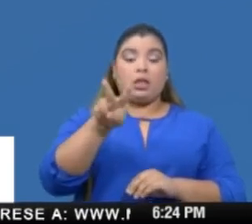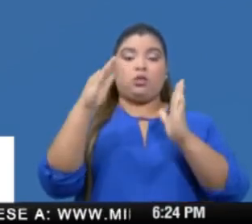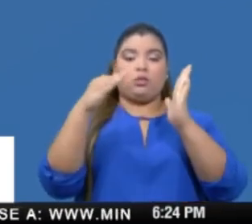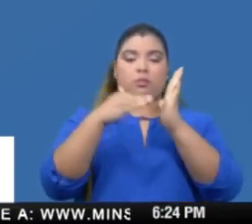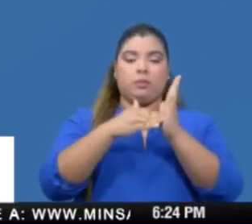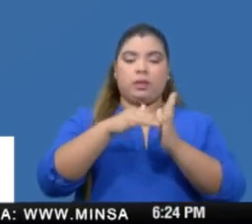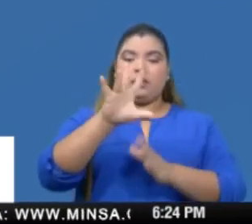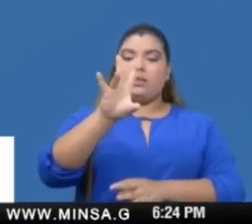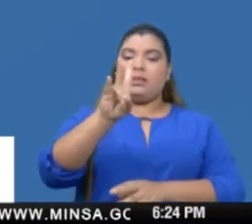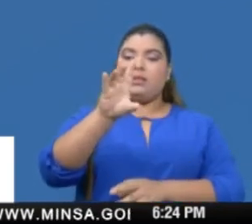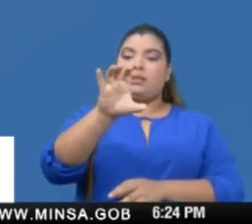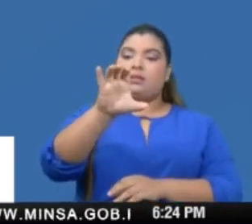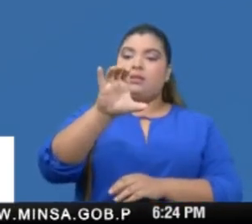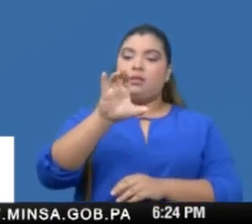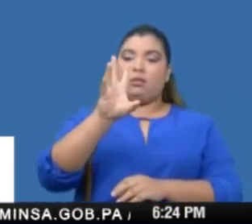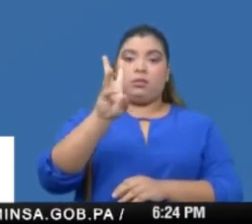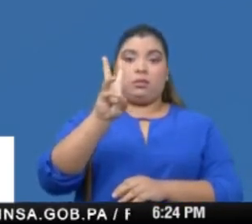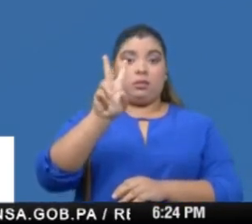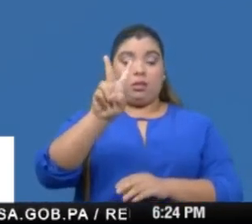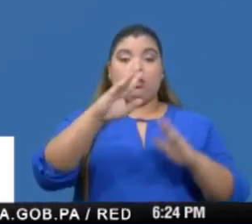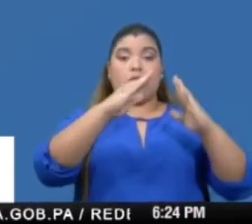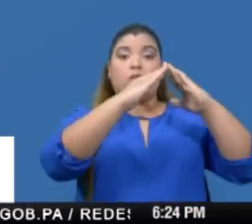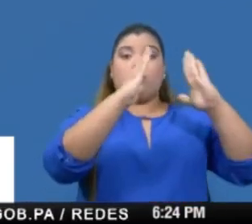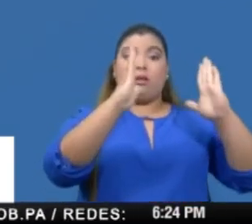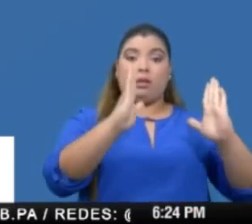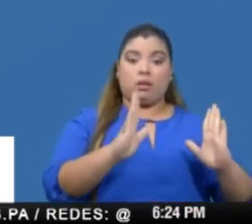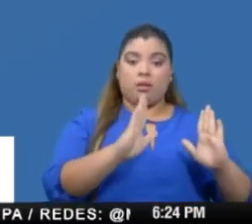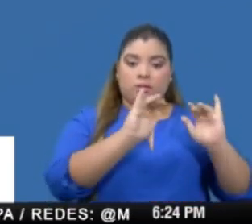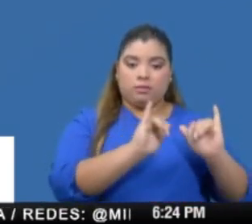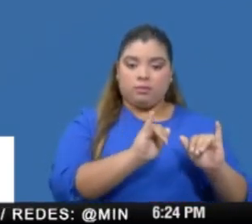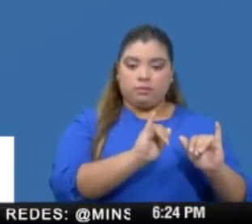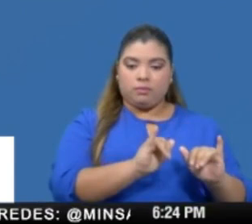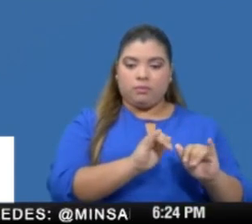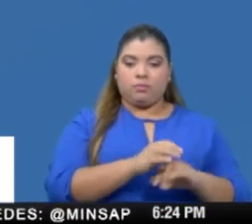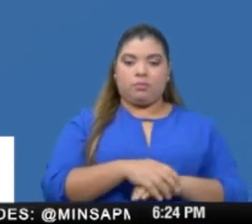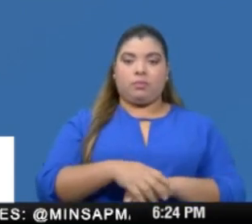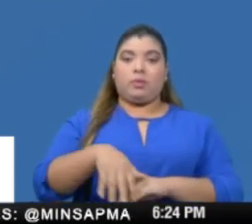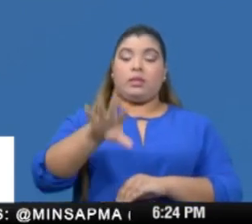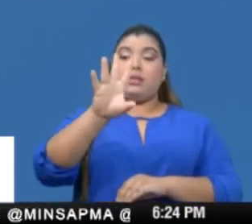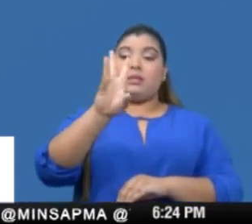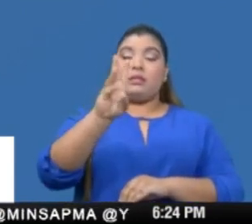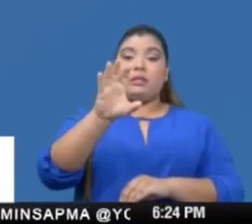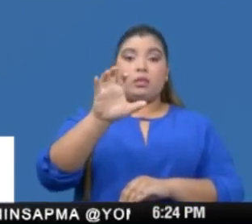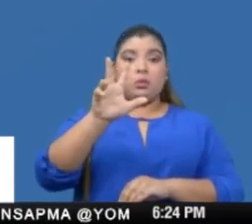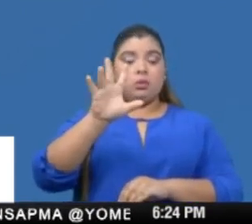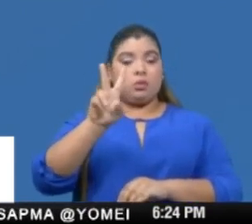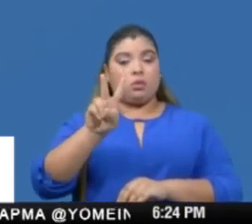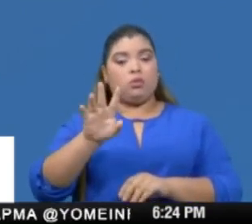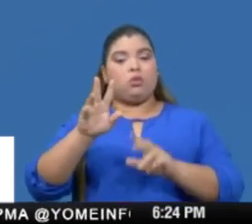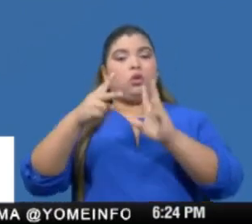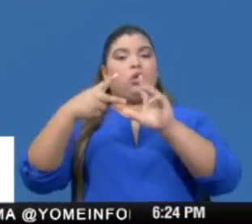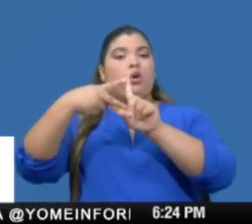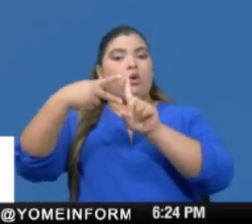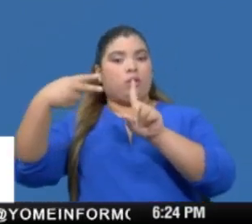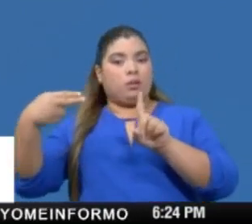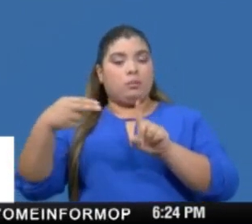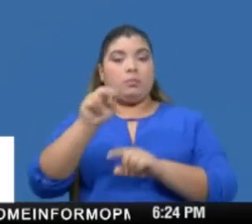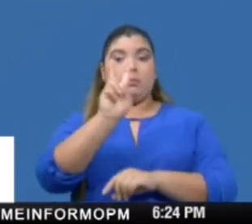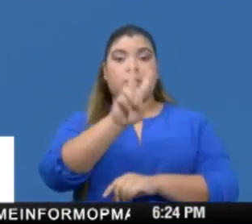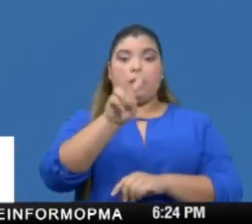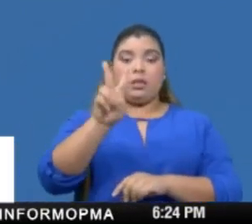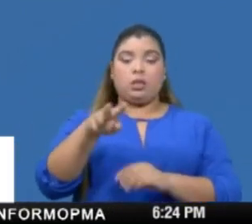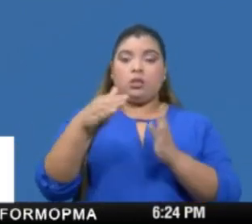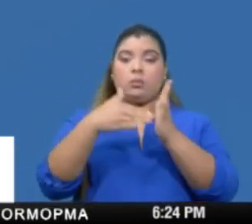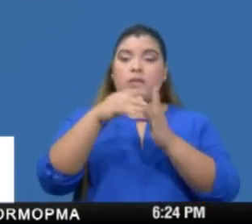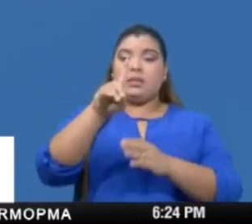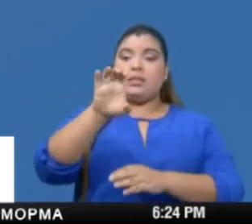22.762 en aislamiento domiciliario, de los cuales 652 lo están haciendo en hoteles y 22.110 lo